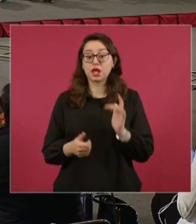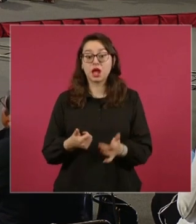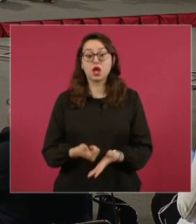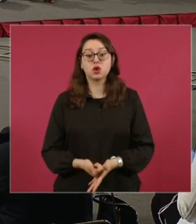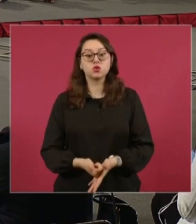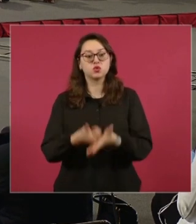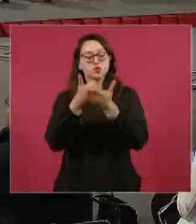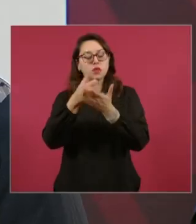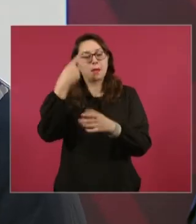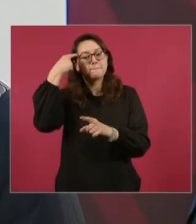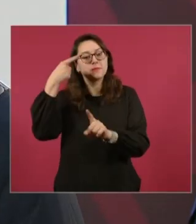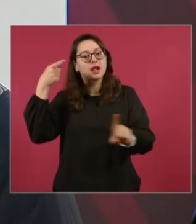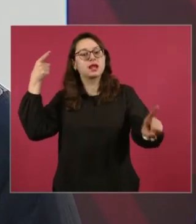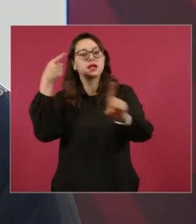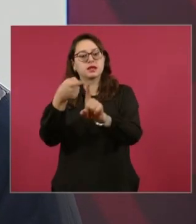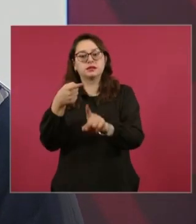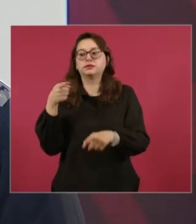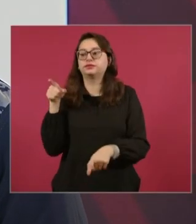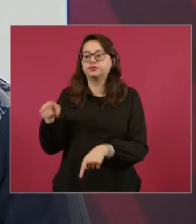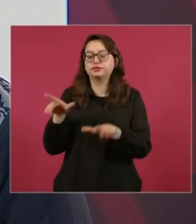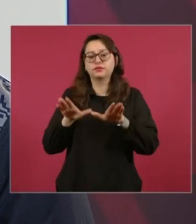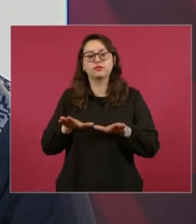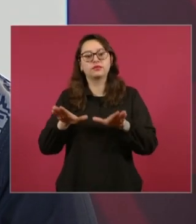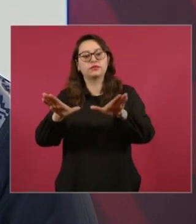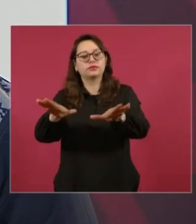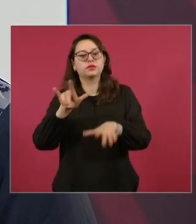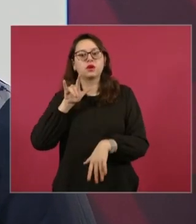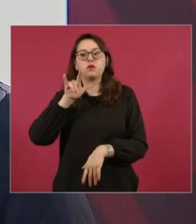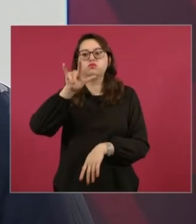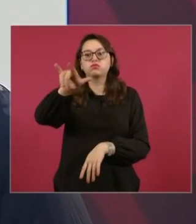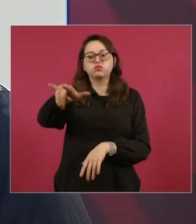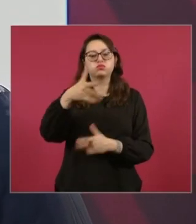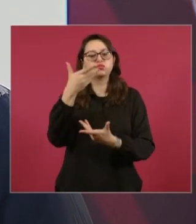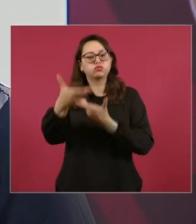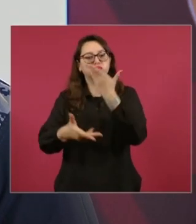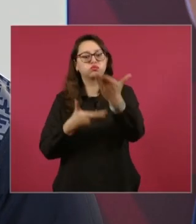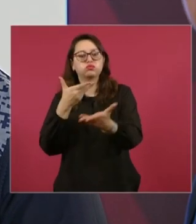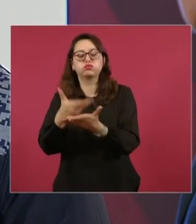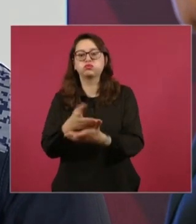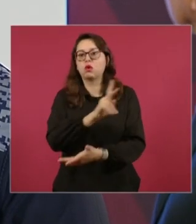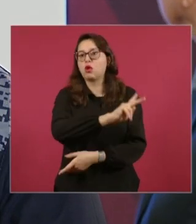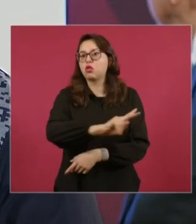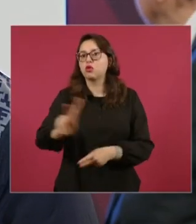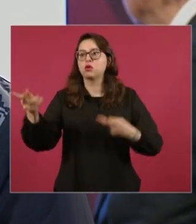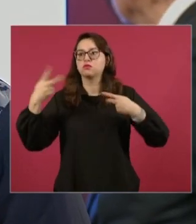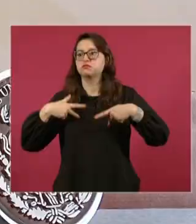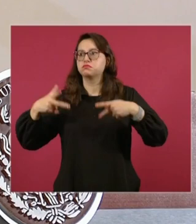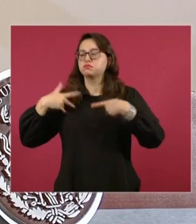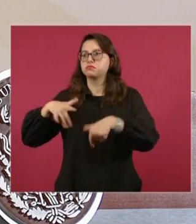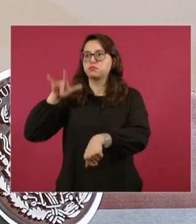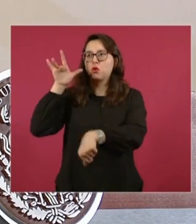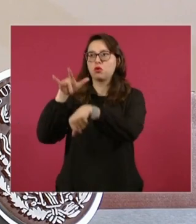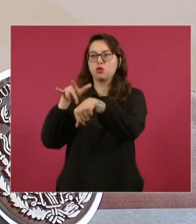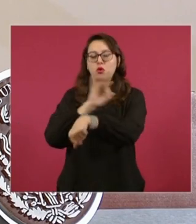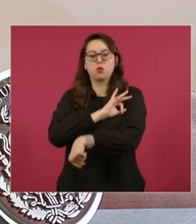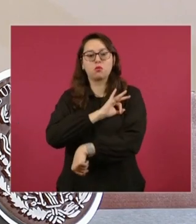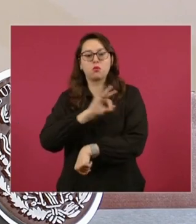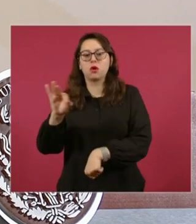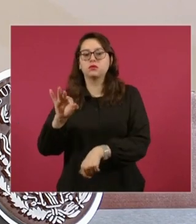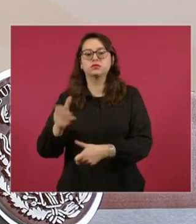Mexicana cumpla la misión de brindar servicios de transporte aéreo al alcance de todos, con altos estándares de